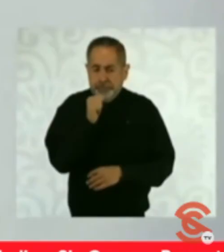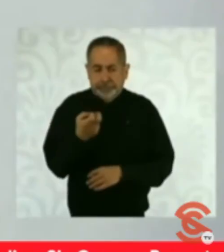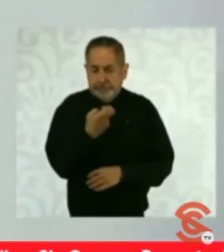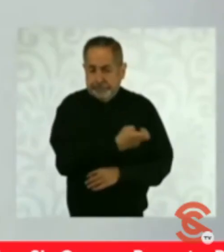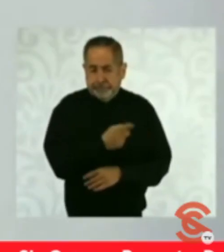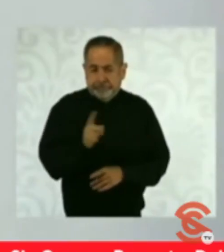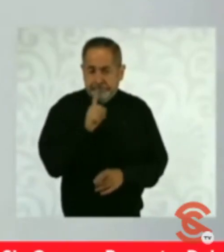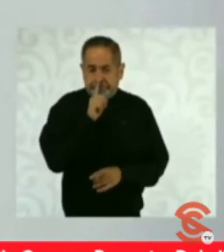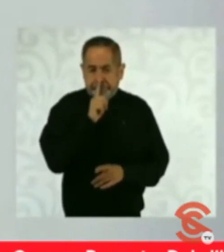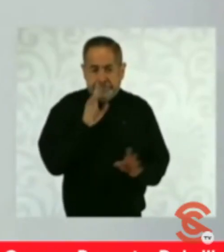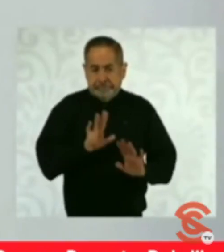Alcántara.